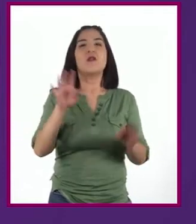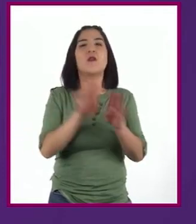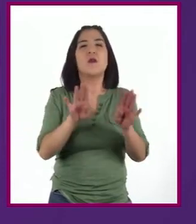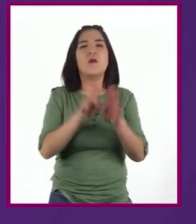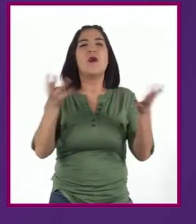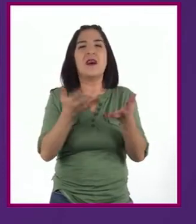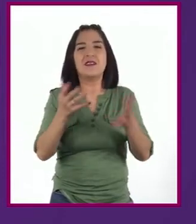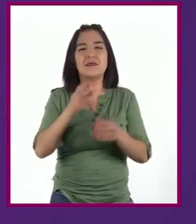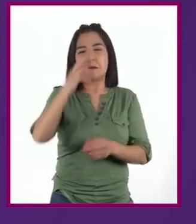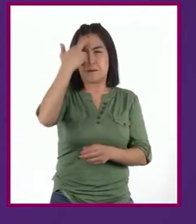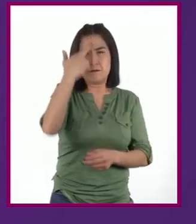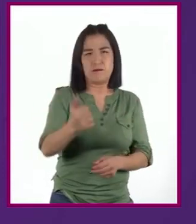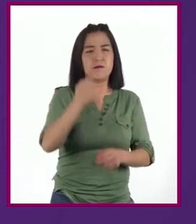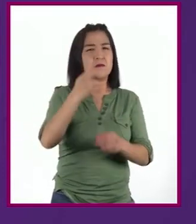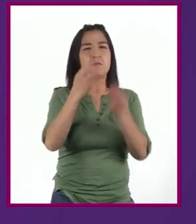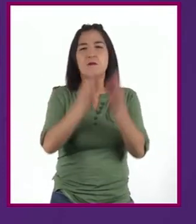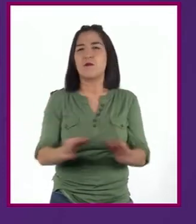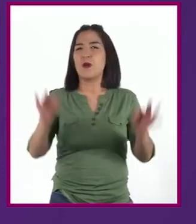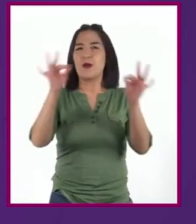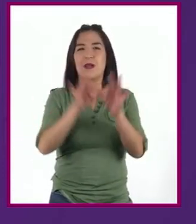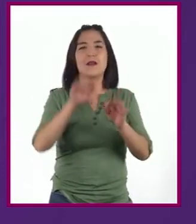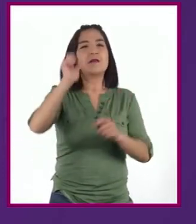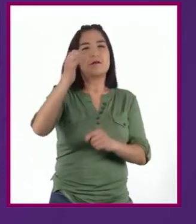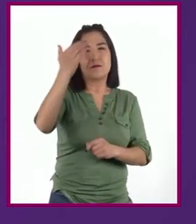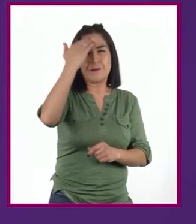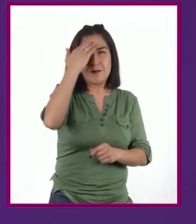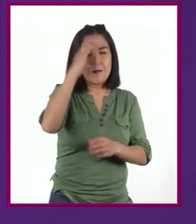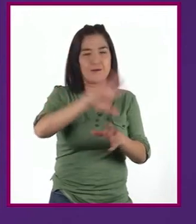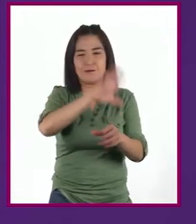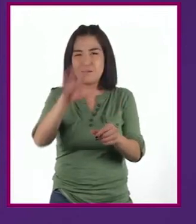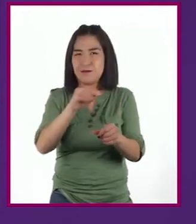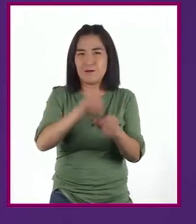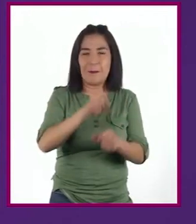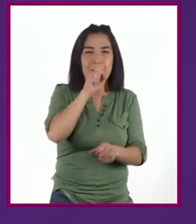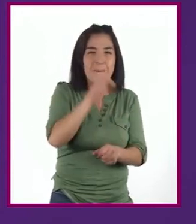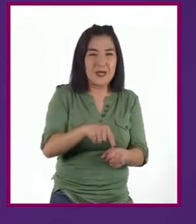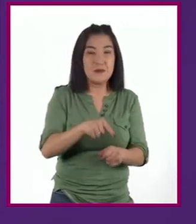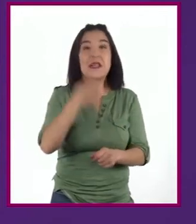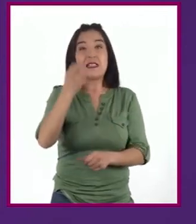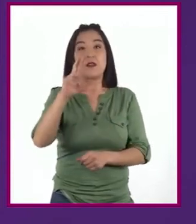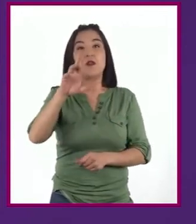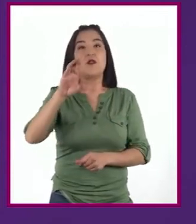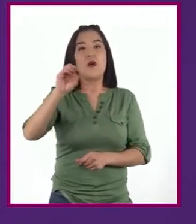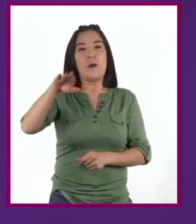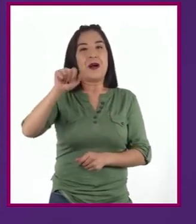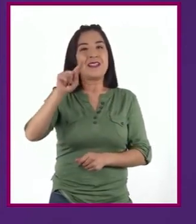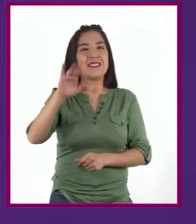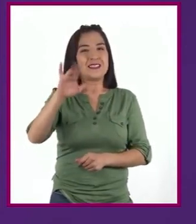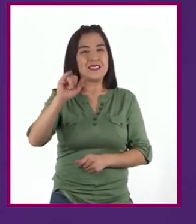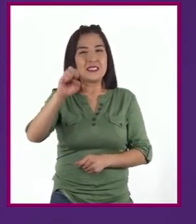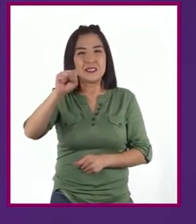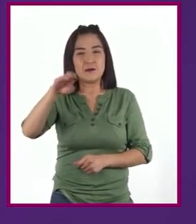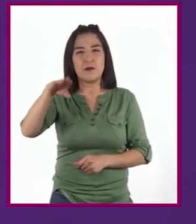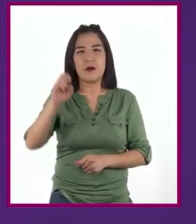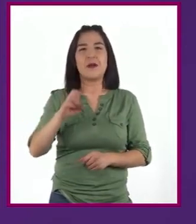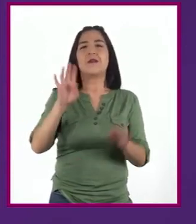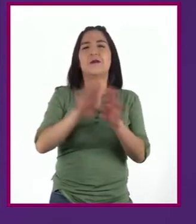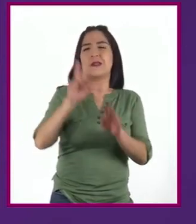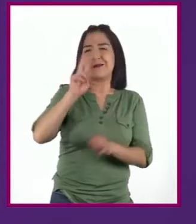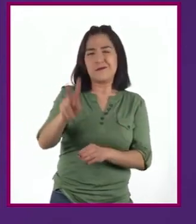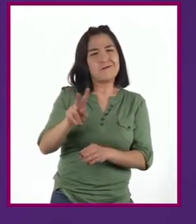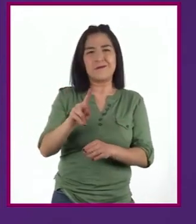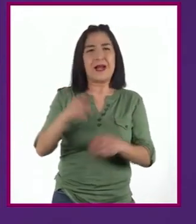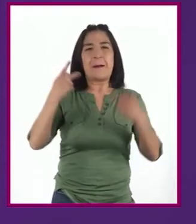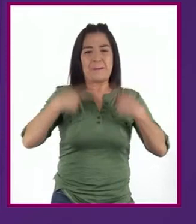sostenía a la razón como la base de todo conocimiento, por lo que el romanticismo lo que hizo fue exaltar la libertad